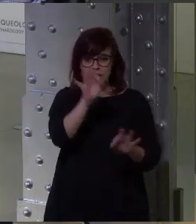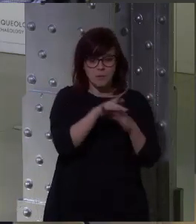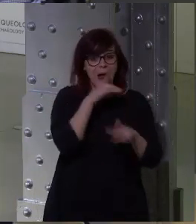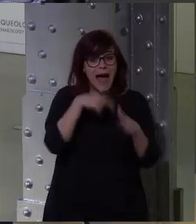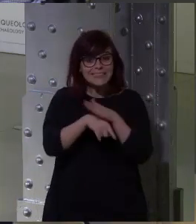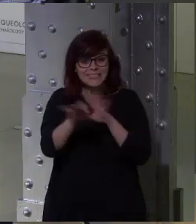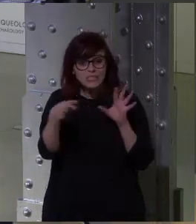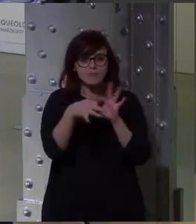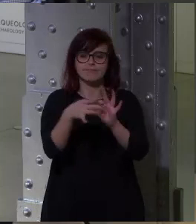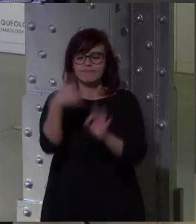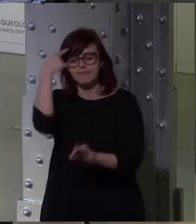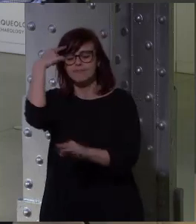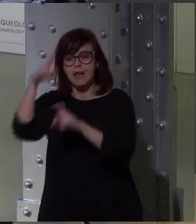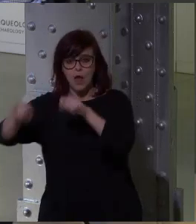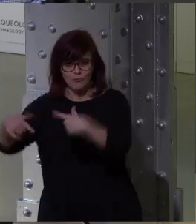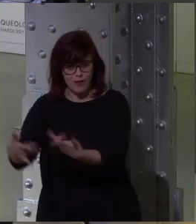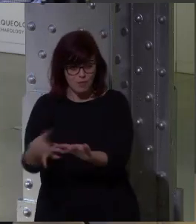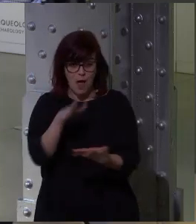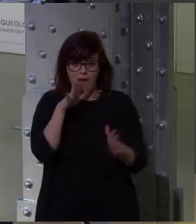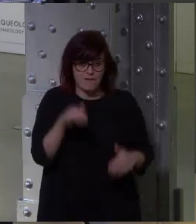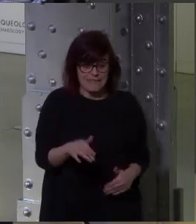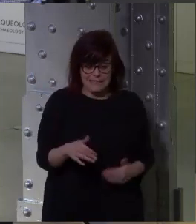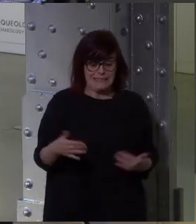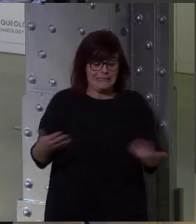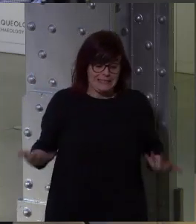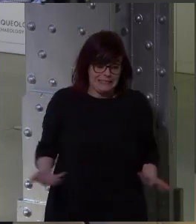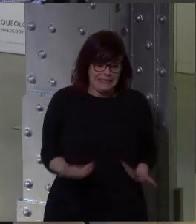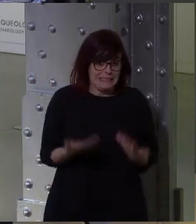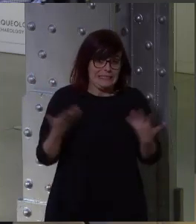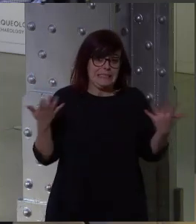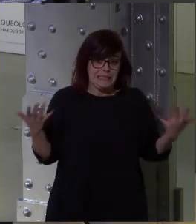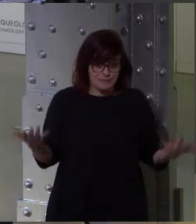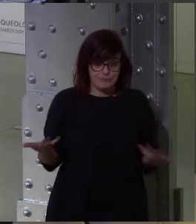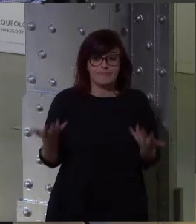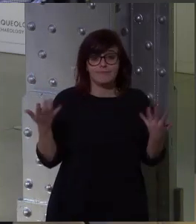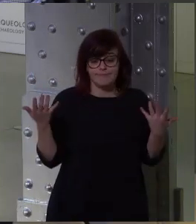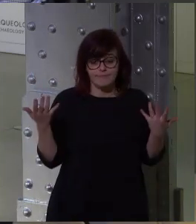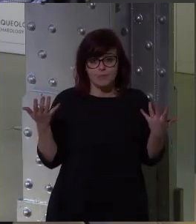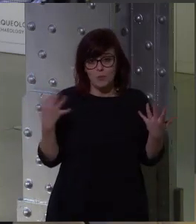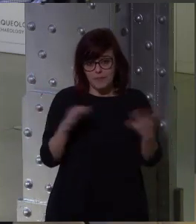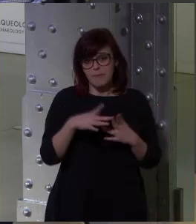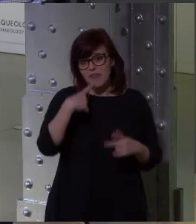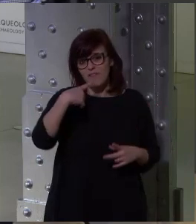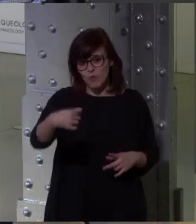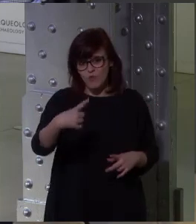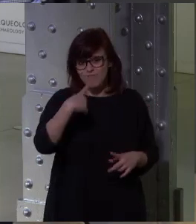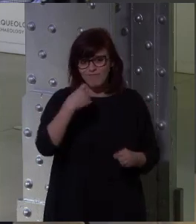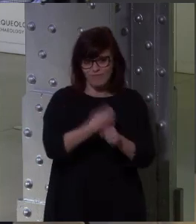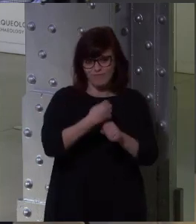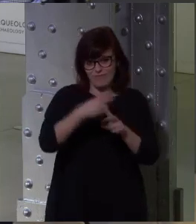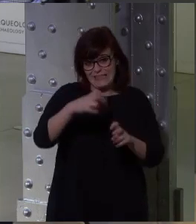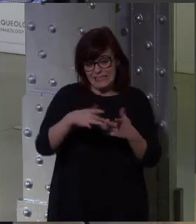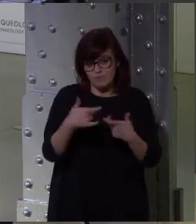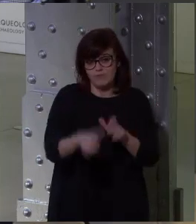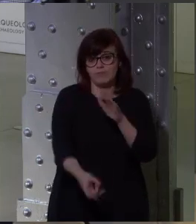de gestionar todas estas actividades humanas, pues tendremos dificultades, teniendo en cuenta